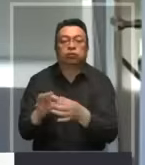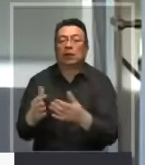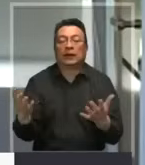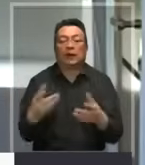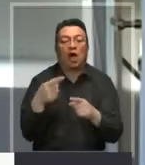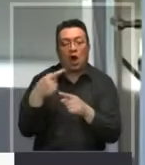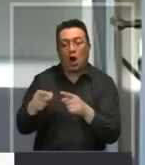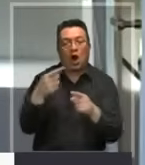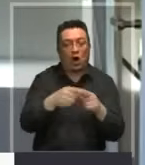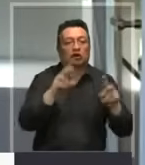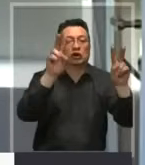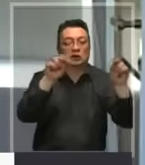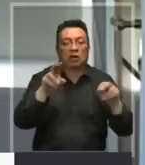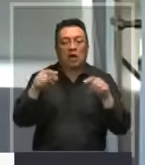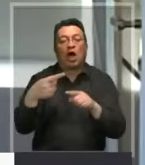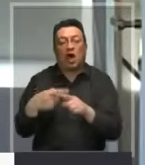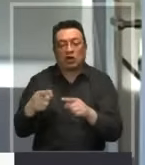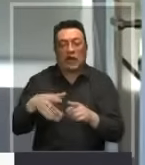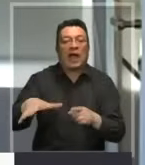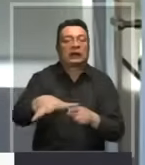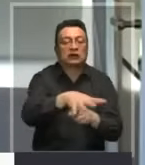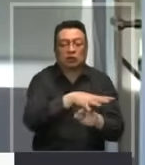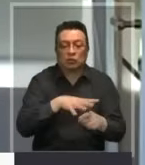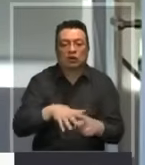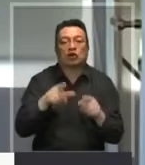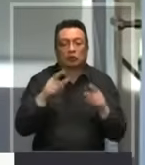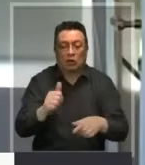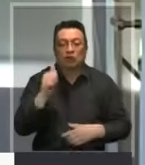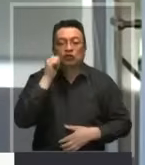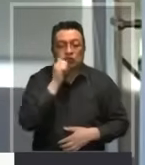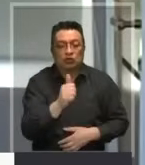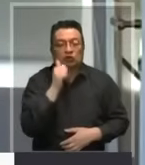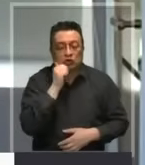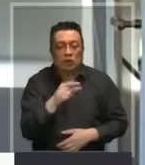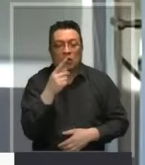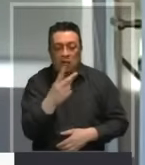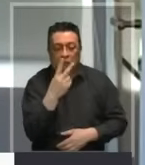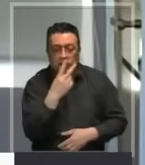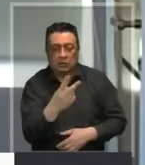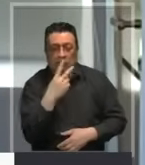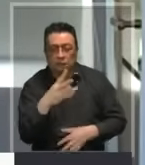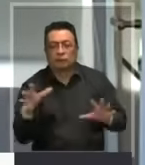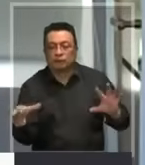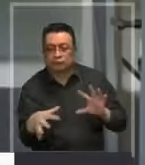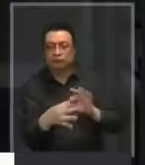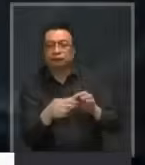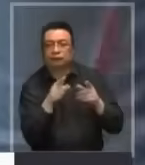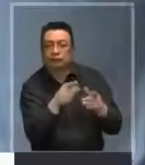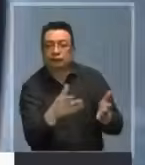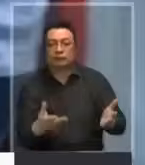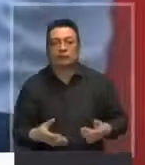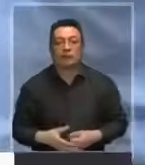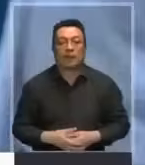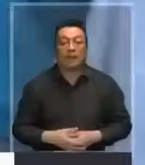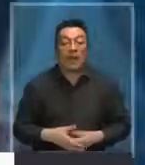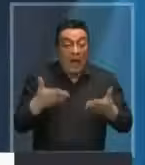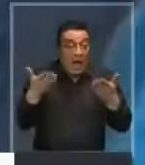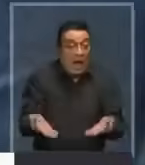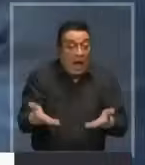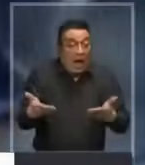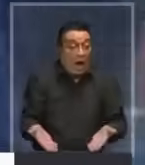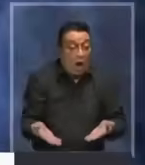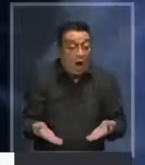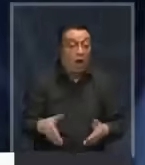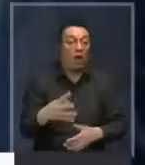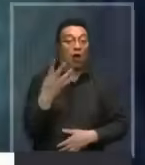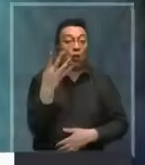otras causas y de otras situaciones en las que día a día nos vemos, digamos, envueltos como órgano persecutor. Actualmente hay más de